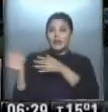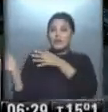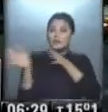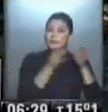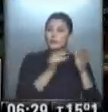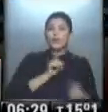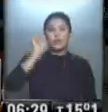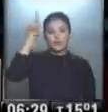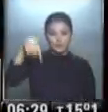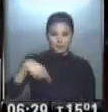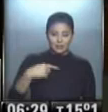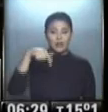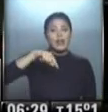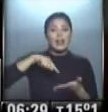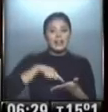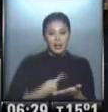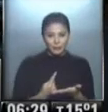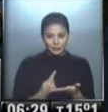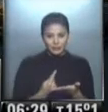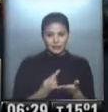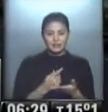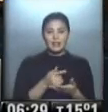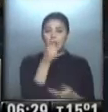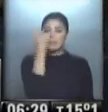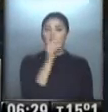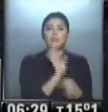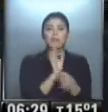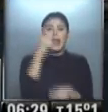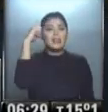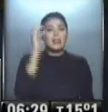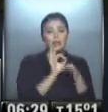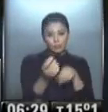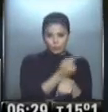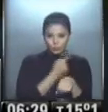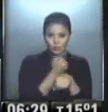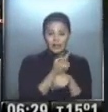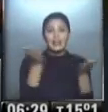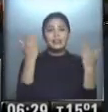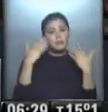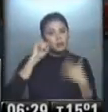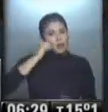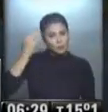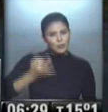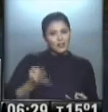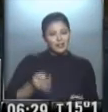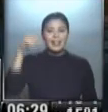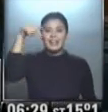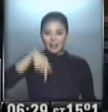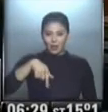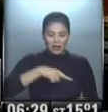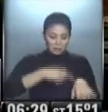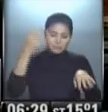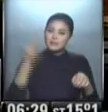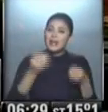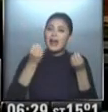del noreste en la ciudad a 10 kilómetros horarios. La temperatura es bien agradable y a esta hora